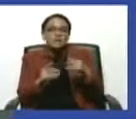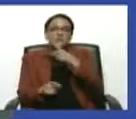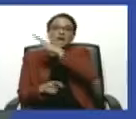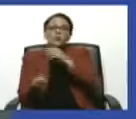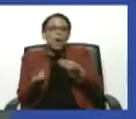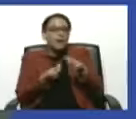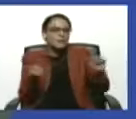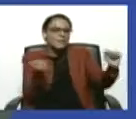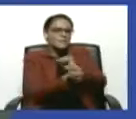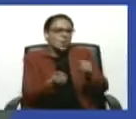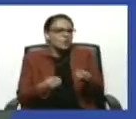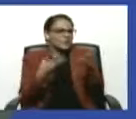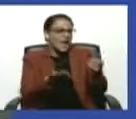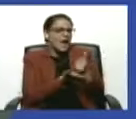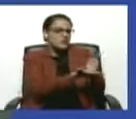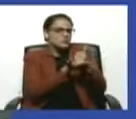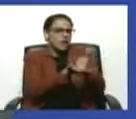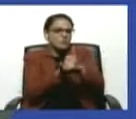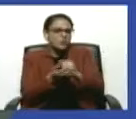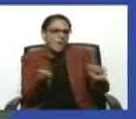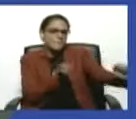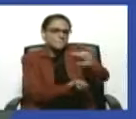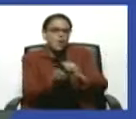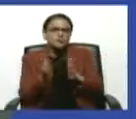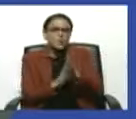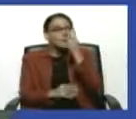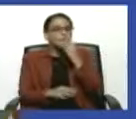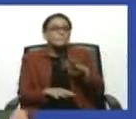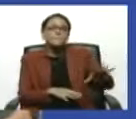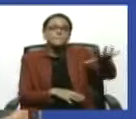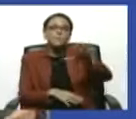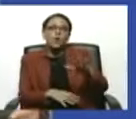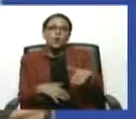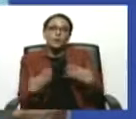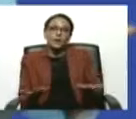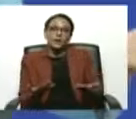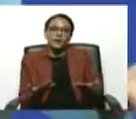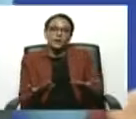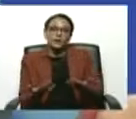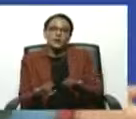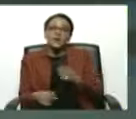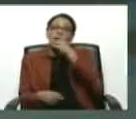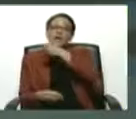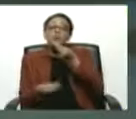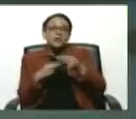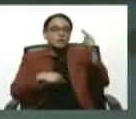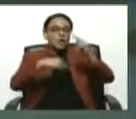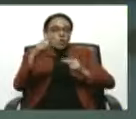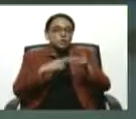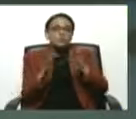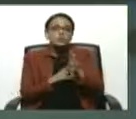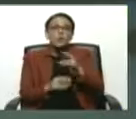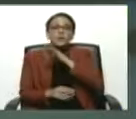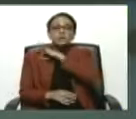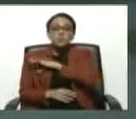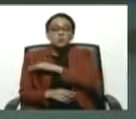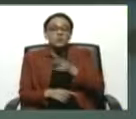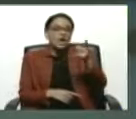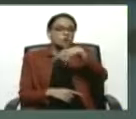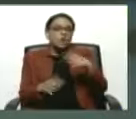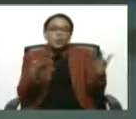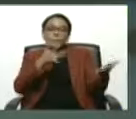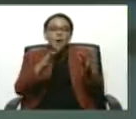año 2021, embajador, la construcción de una sociedad modestamente acomodada. Y ya